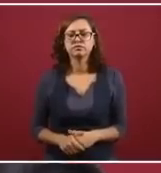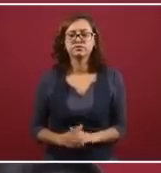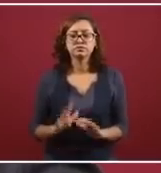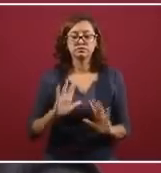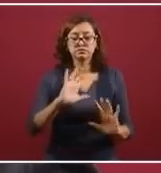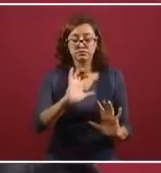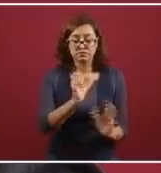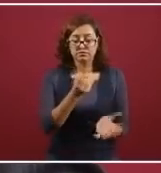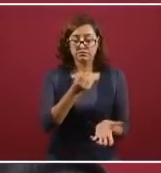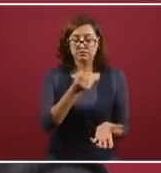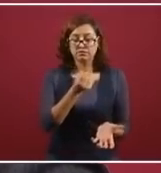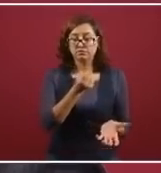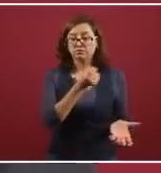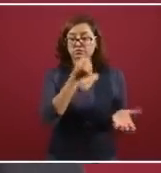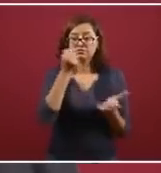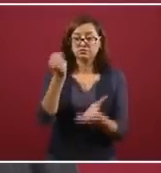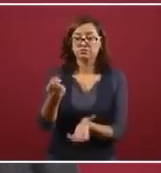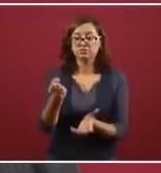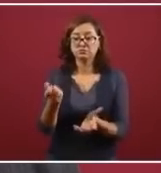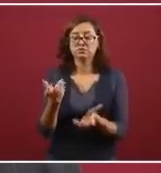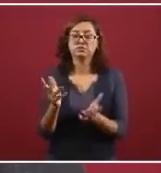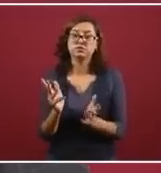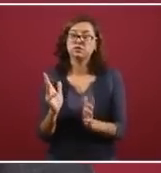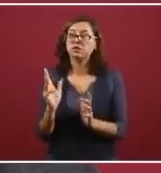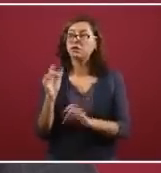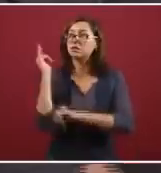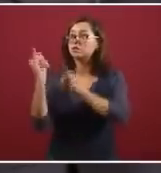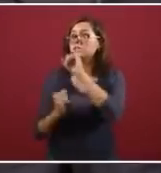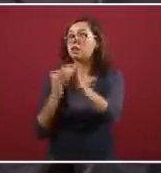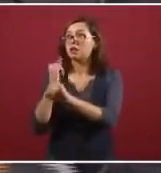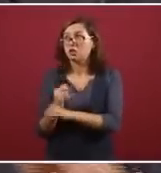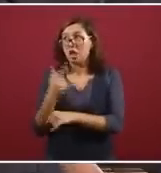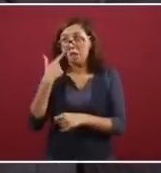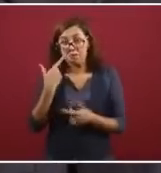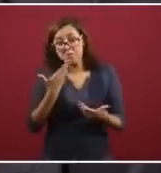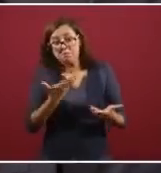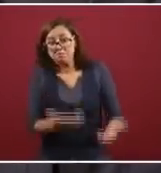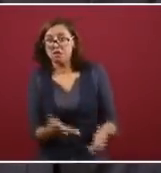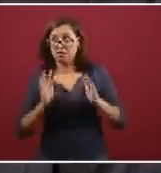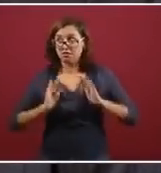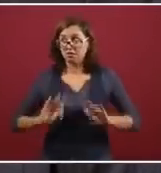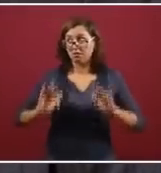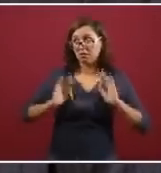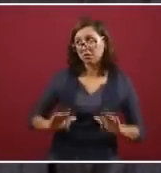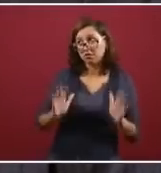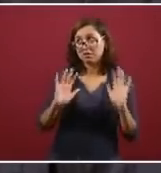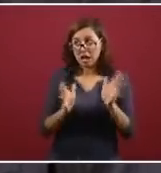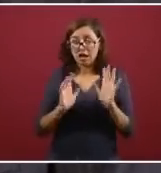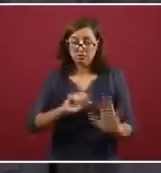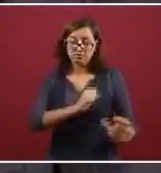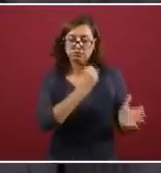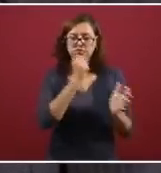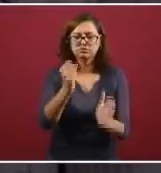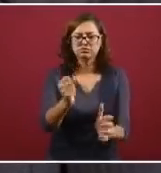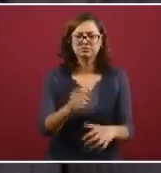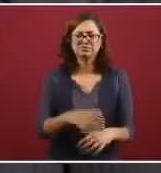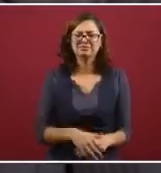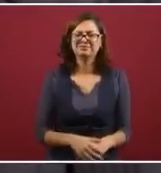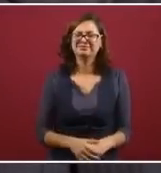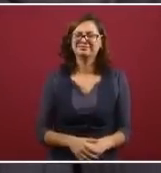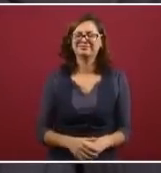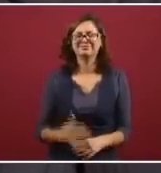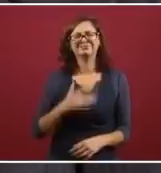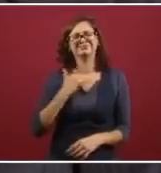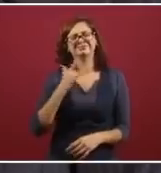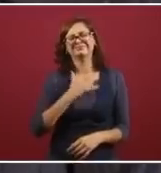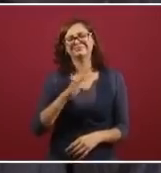supuestamente tranquilizar los mercados y todas las críticas. Yo fui de la opinión de